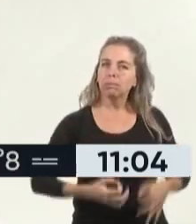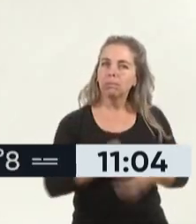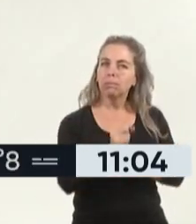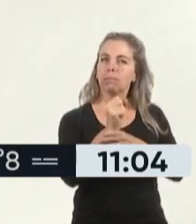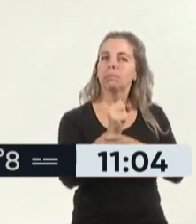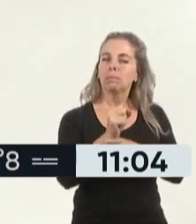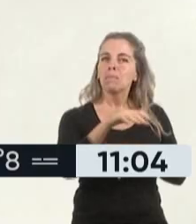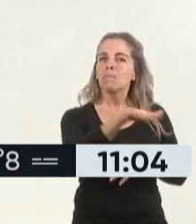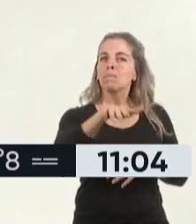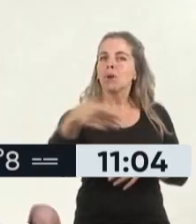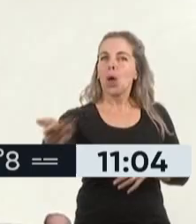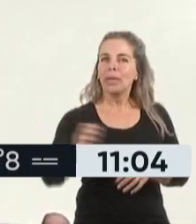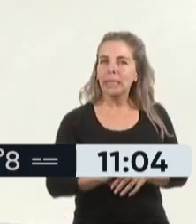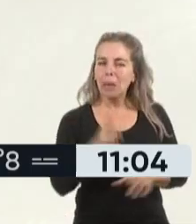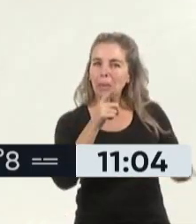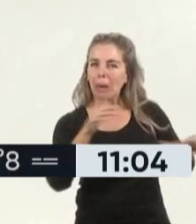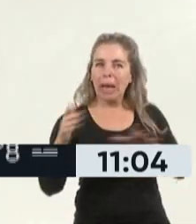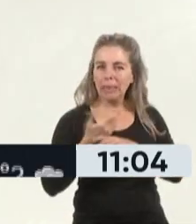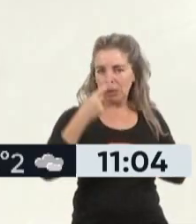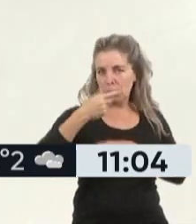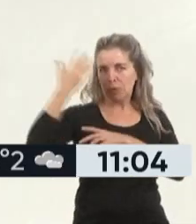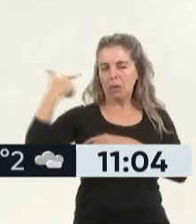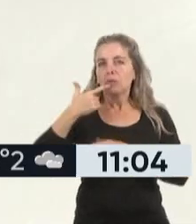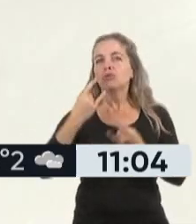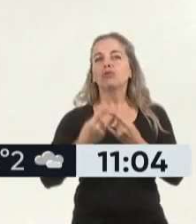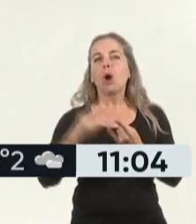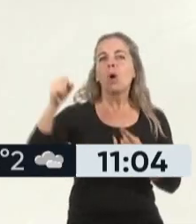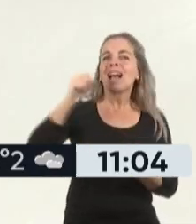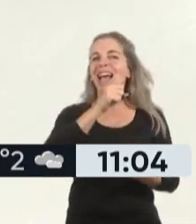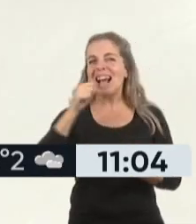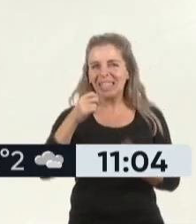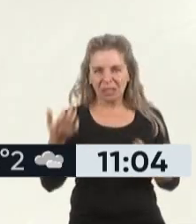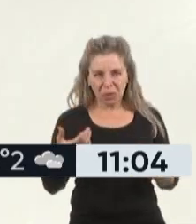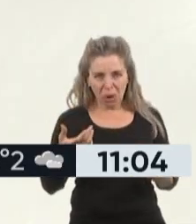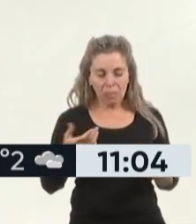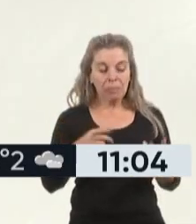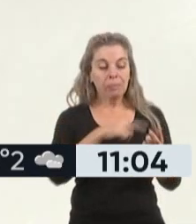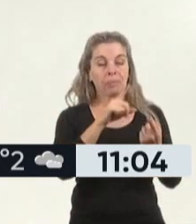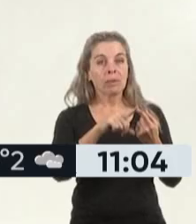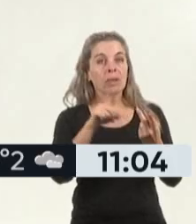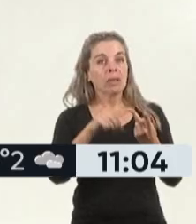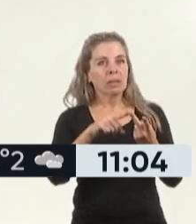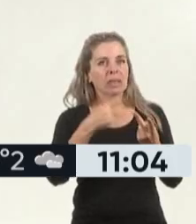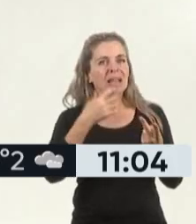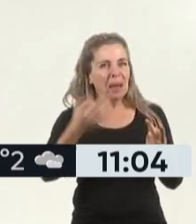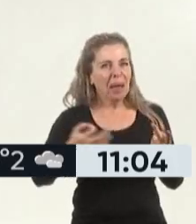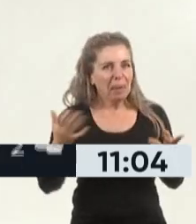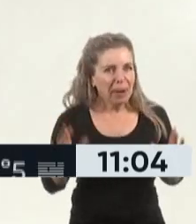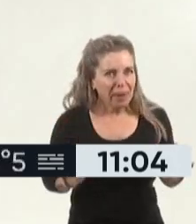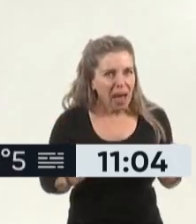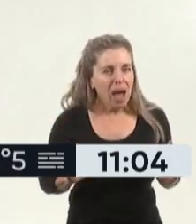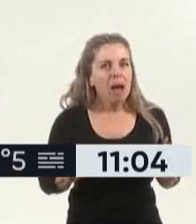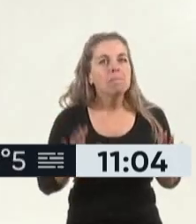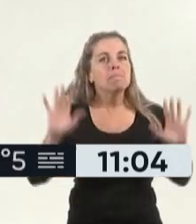parecido al que protagonizó en el Luna Park? Y después, ¿es cierto que quedaría en tus manos próximamente